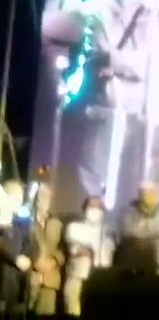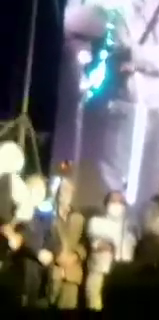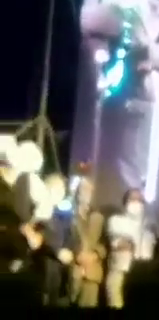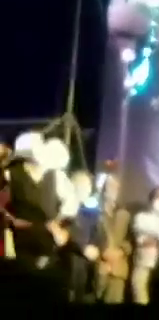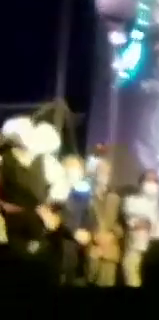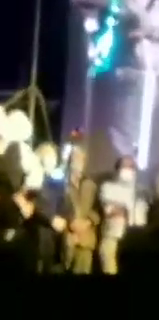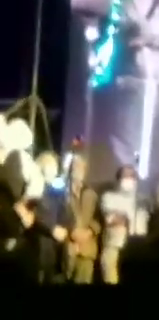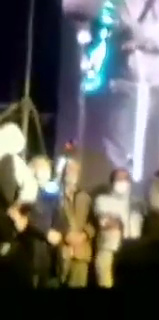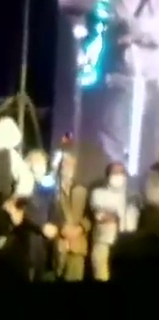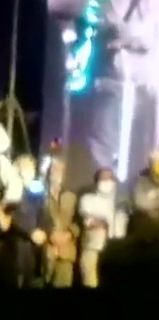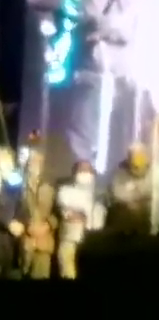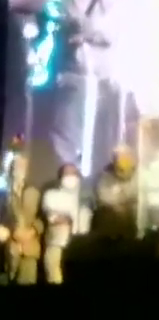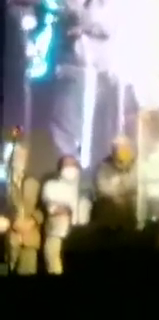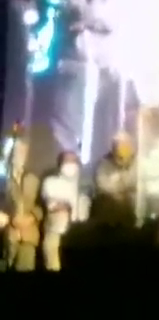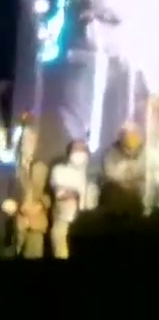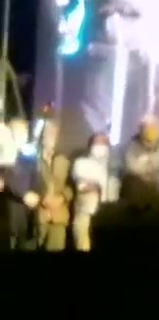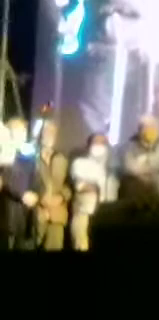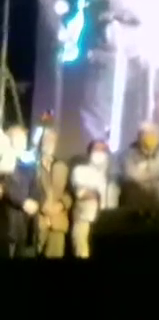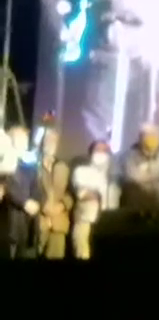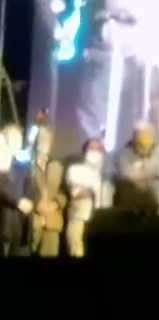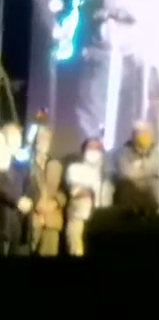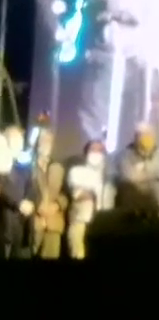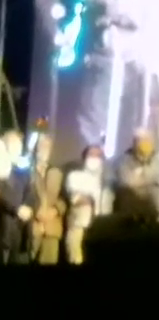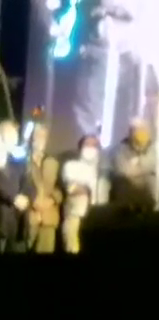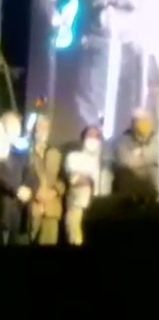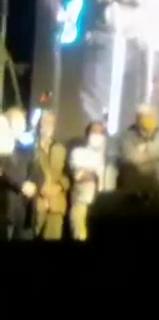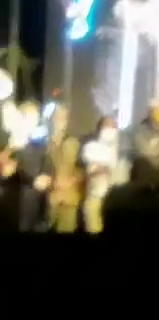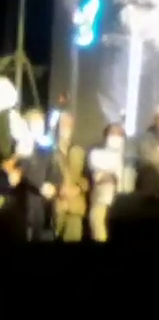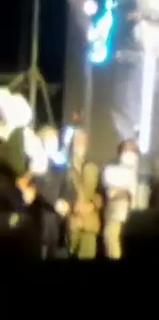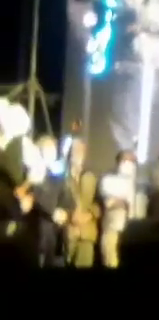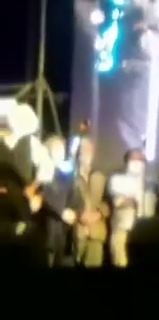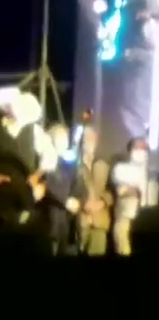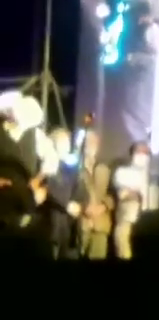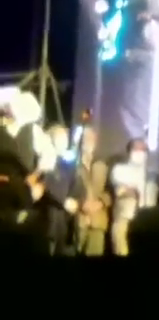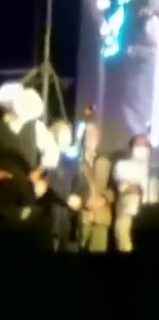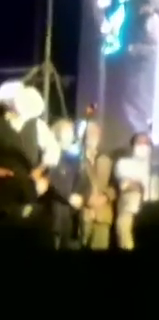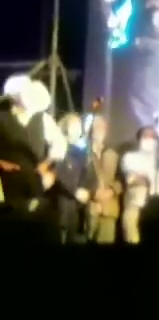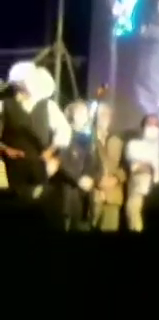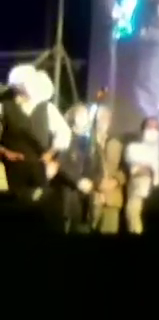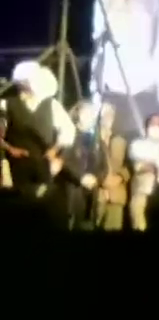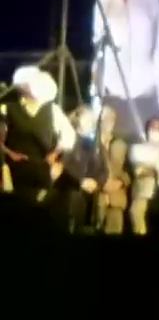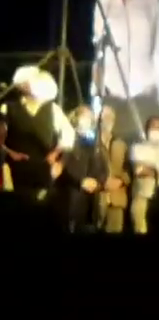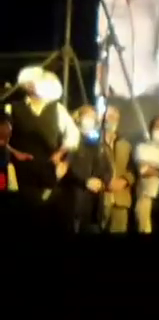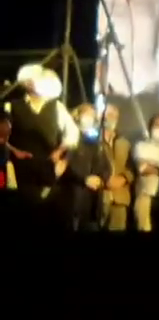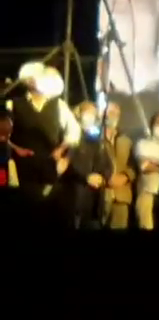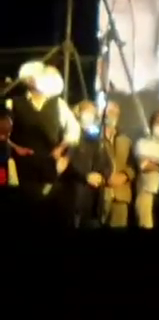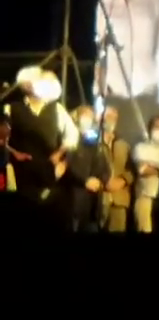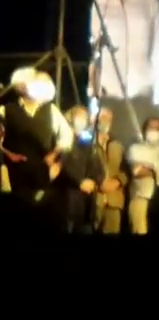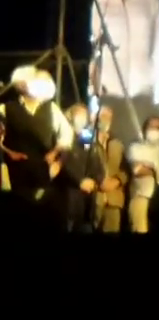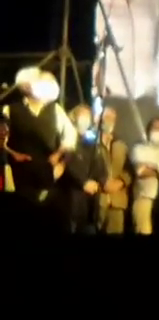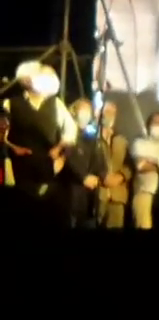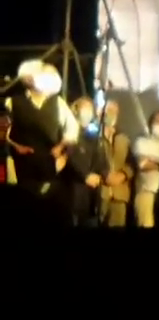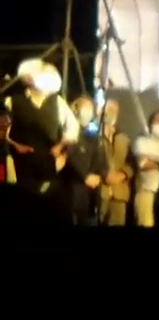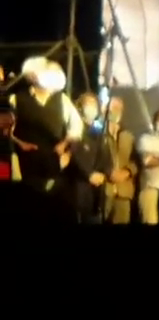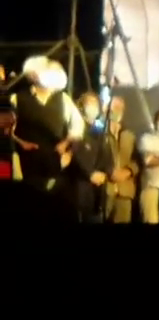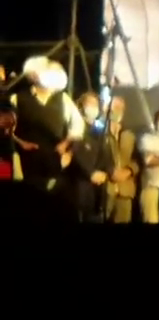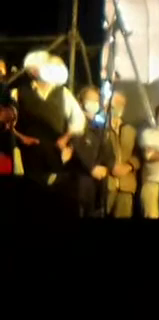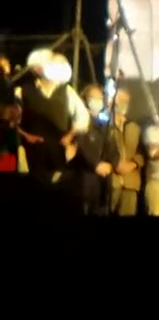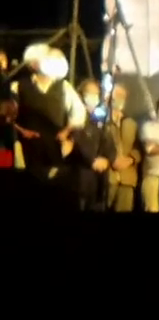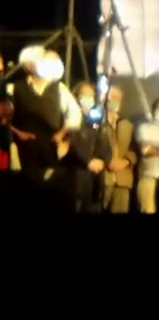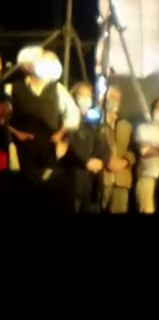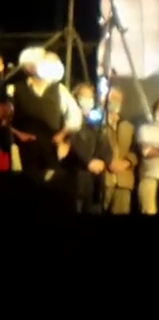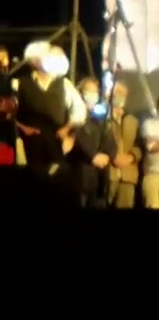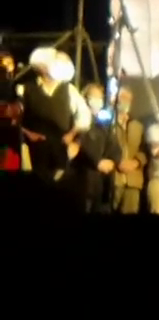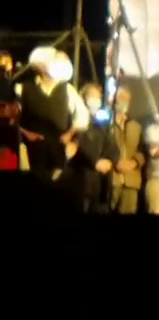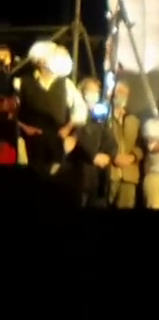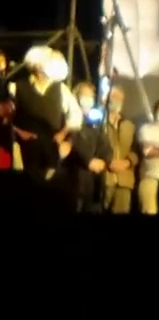eso votaremos sí en el referéndum. Un sí a lo mejor de lo que somos y un sí a un futuro mejor y